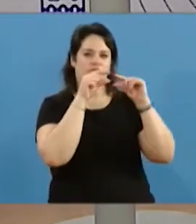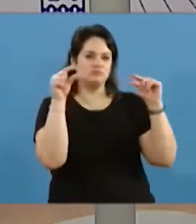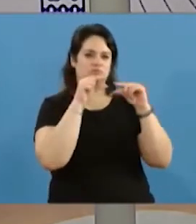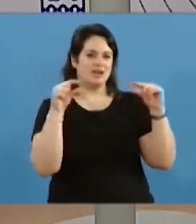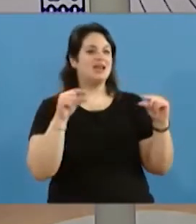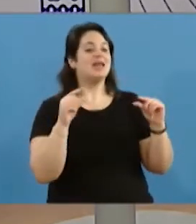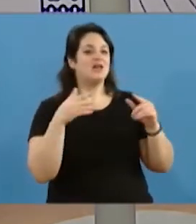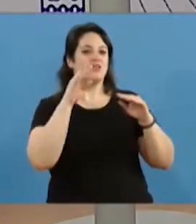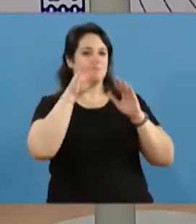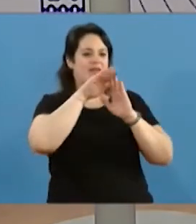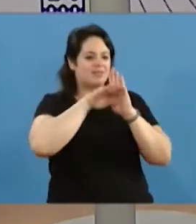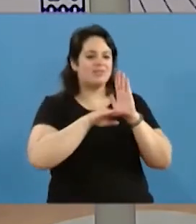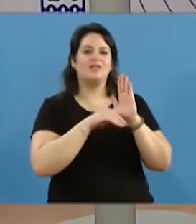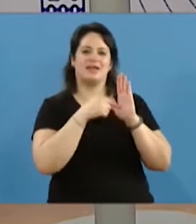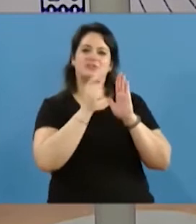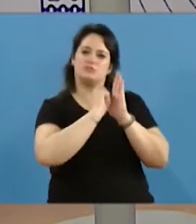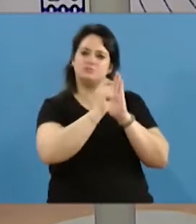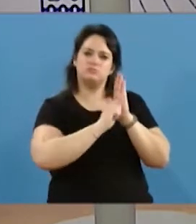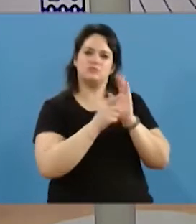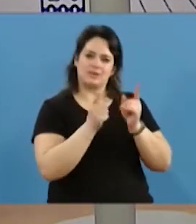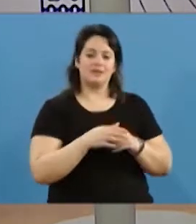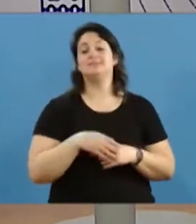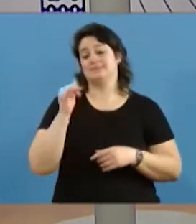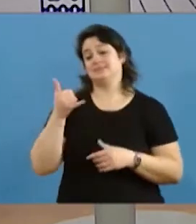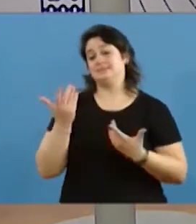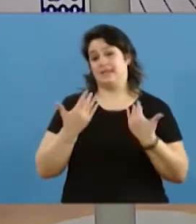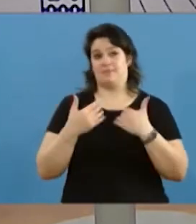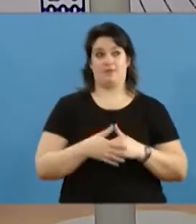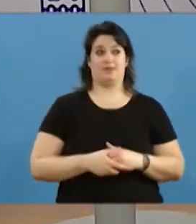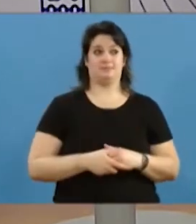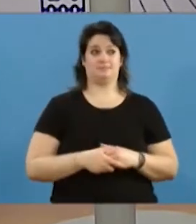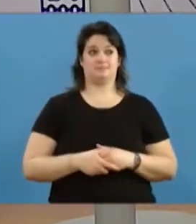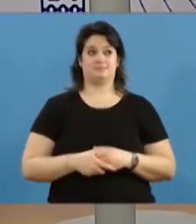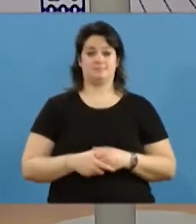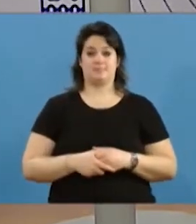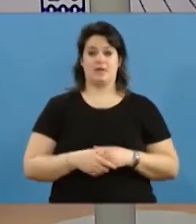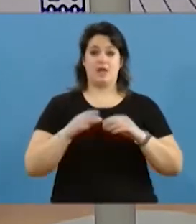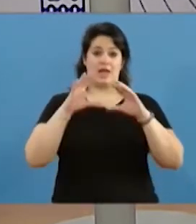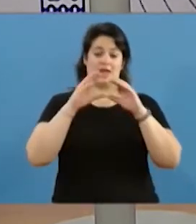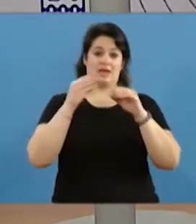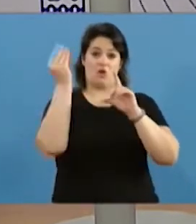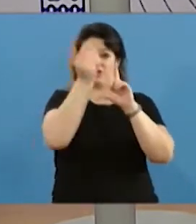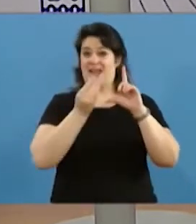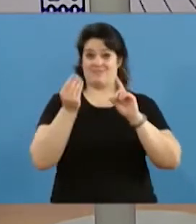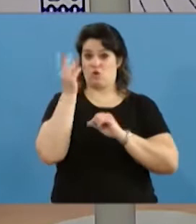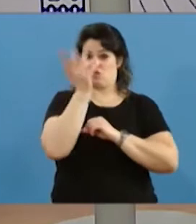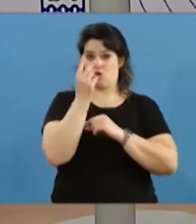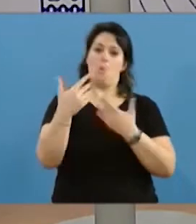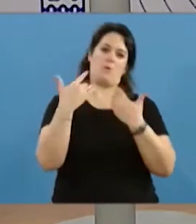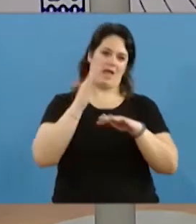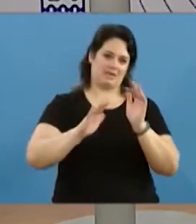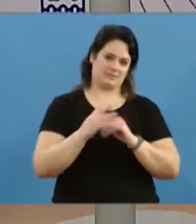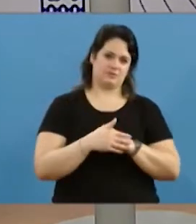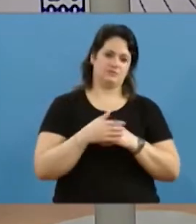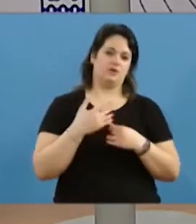de las letras en el texto. También puedo usarlo para eso, ¿sí? Uh-huh. Ambos gráficos los puedo construir yo,